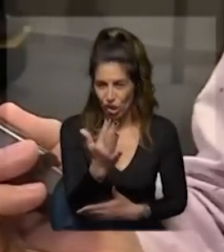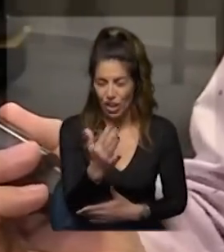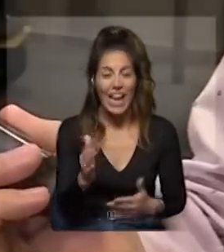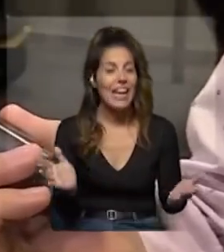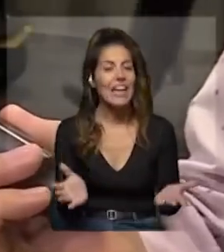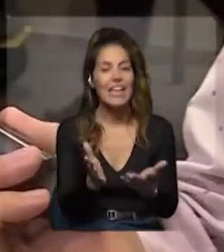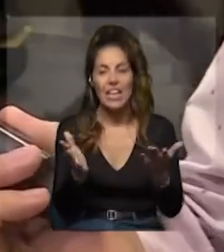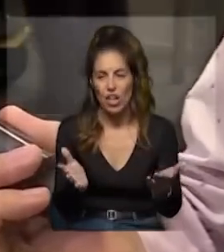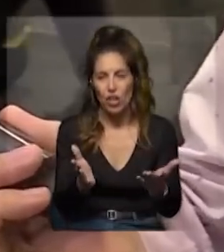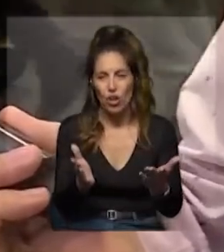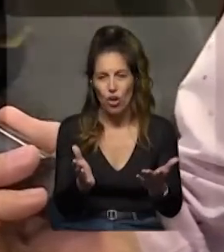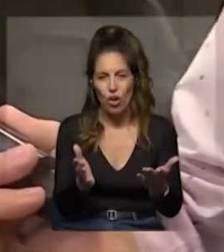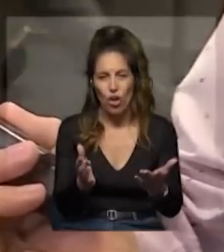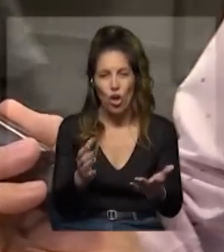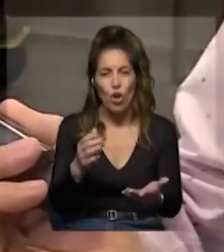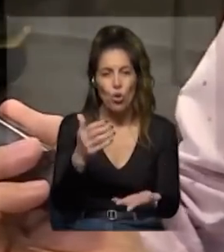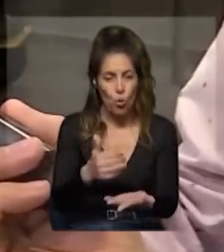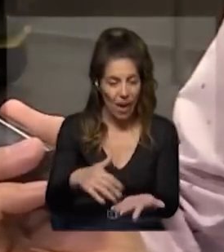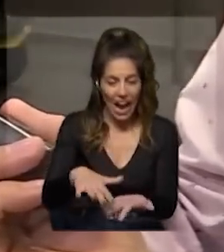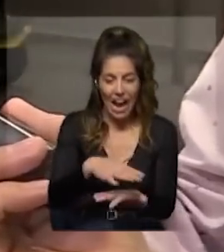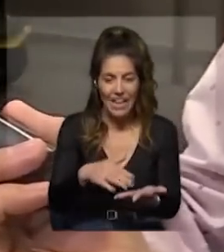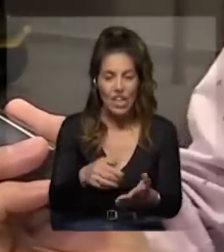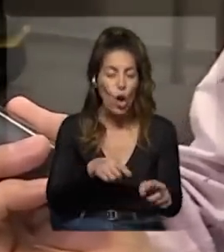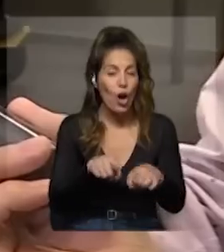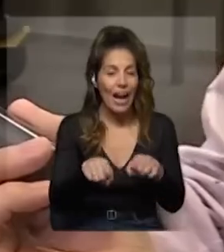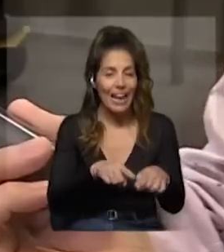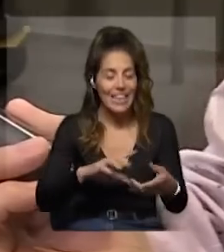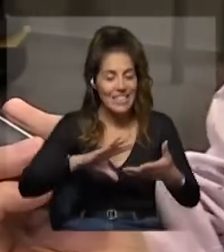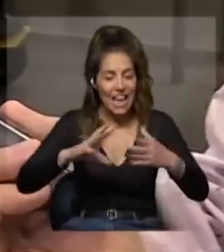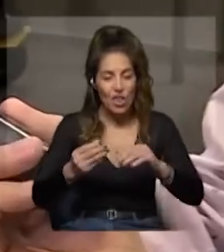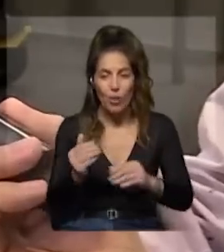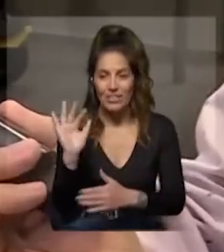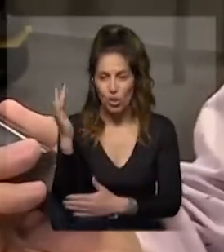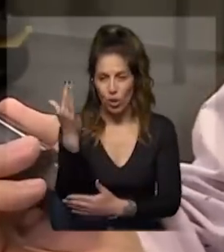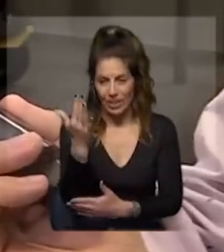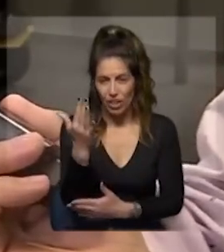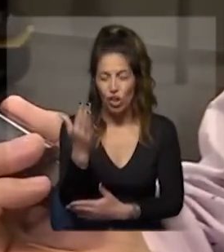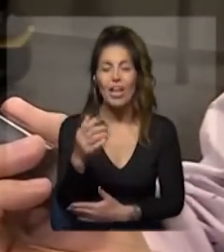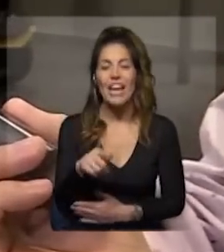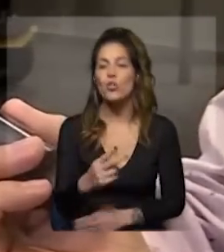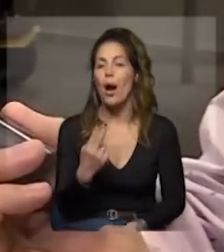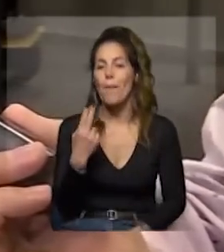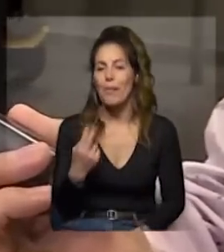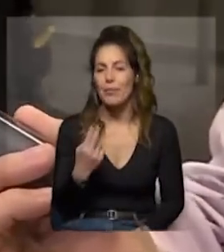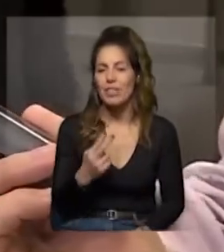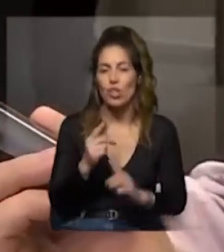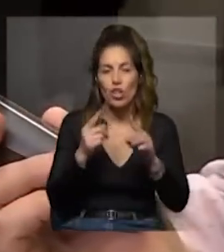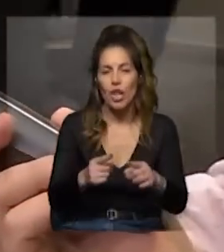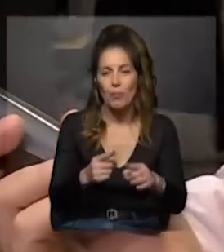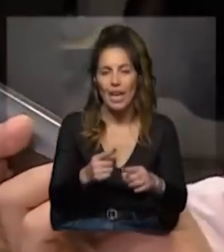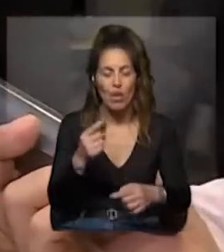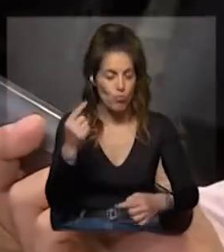generó puntos de presencia con carreras adecuadas en todo el interior lo cual ha permitido verdad una